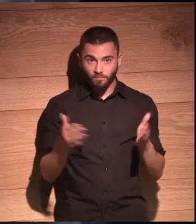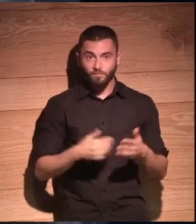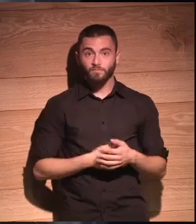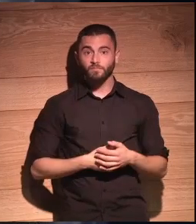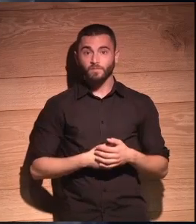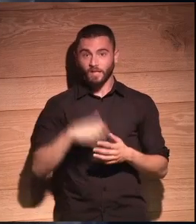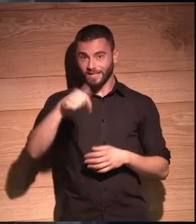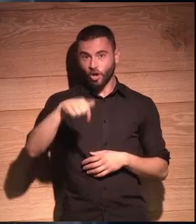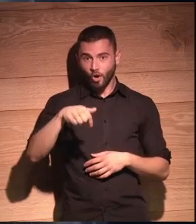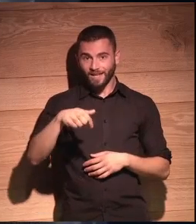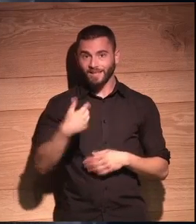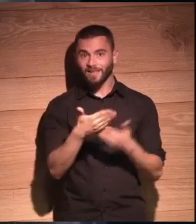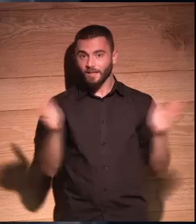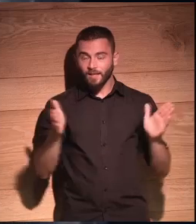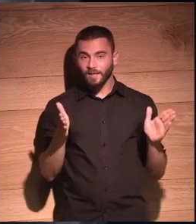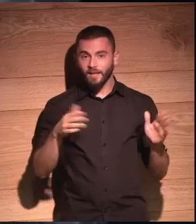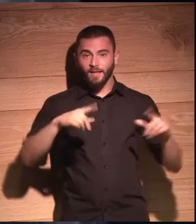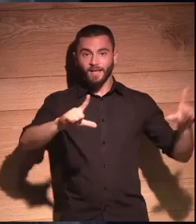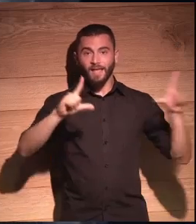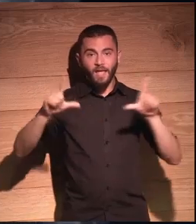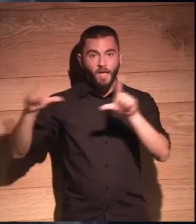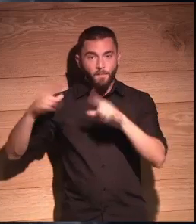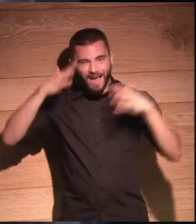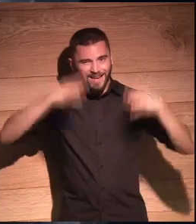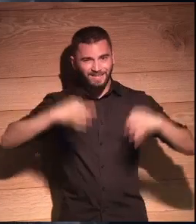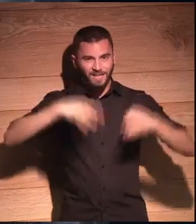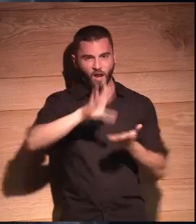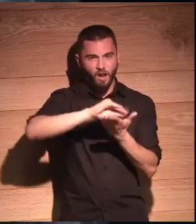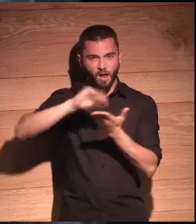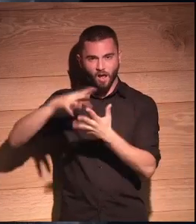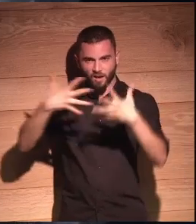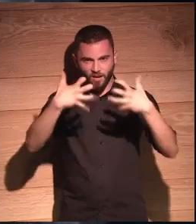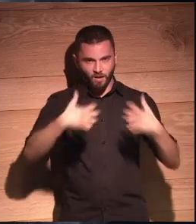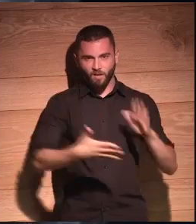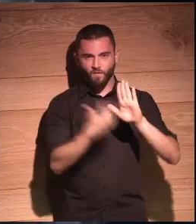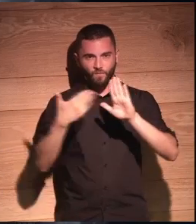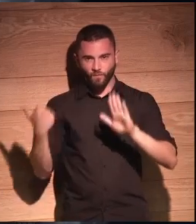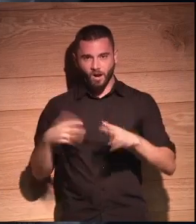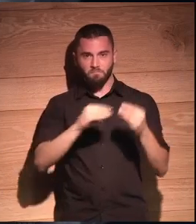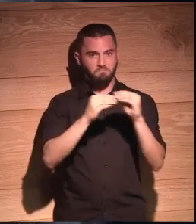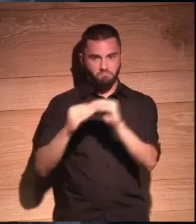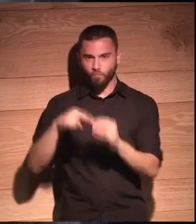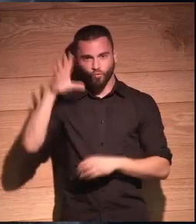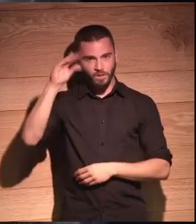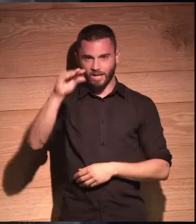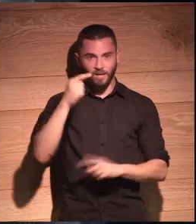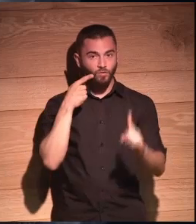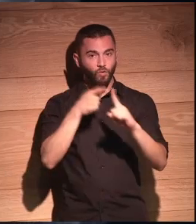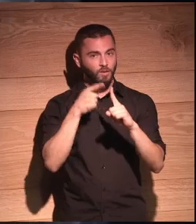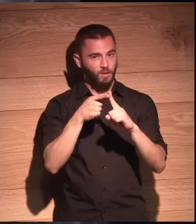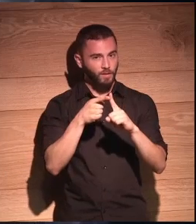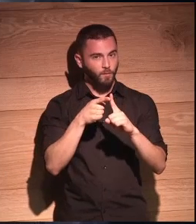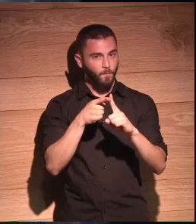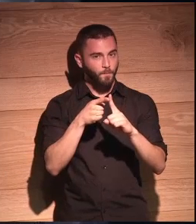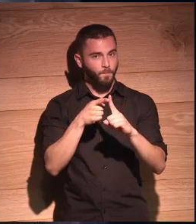han recogido las imágenes reales, han eliminado la narración, han hecho un montaje muy muy inteligente para